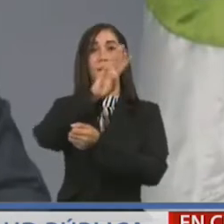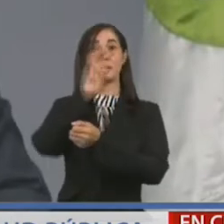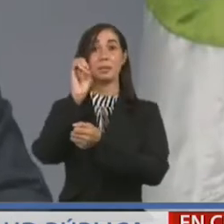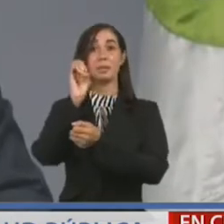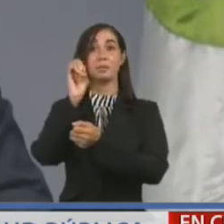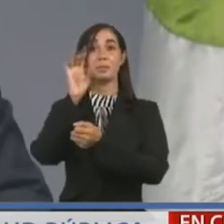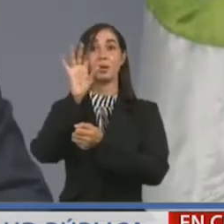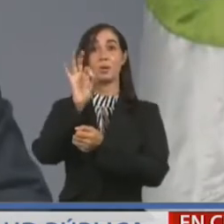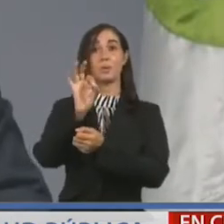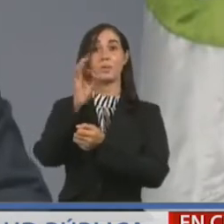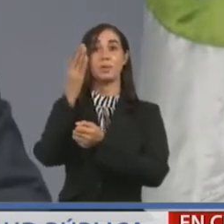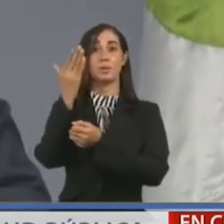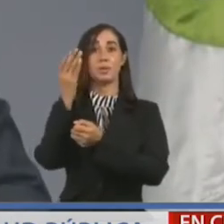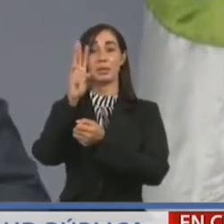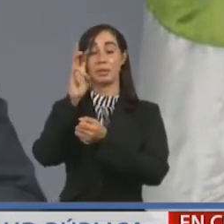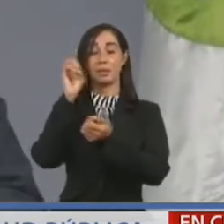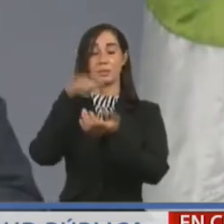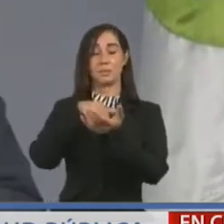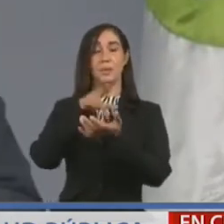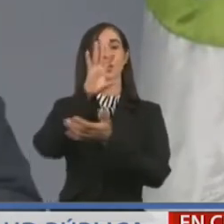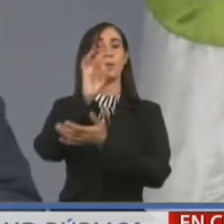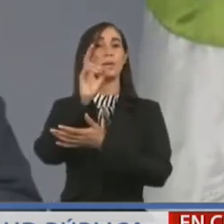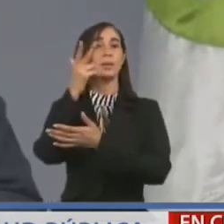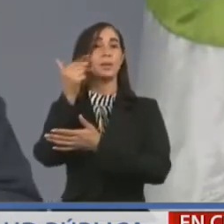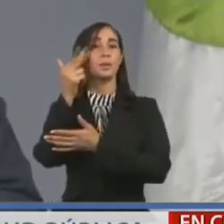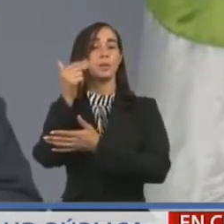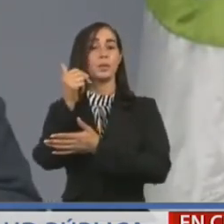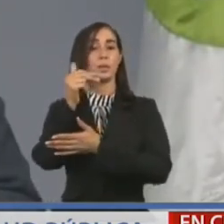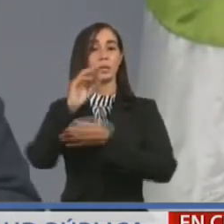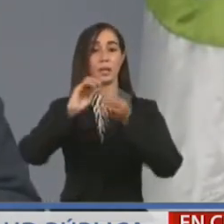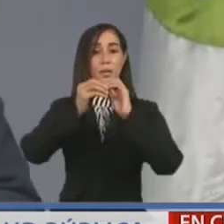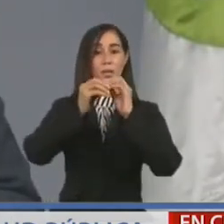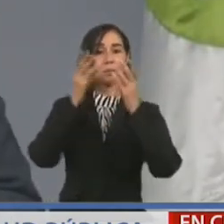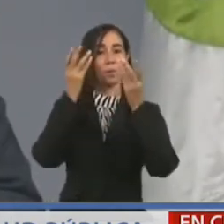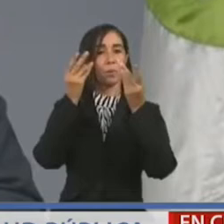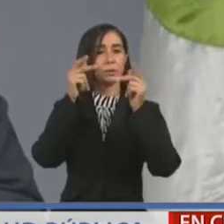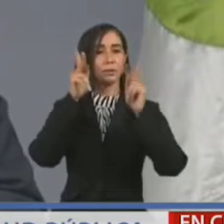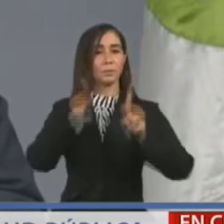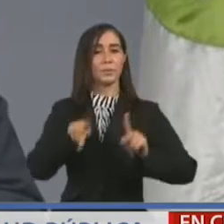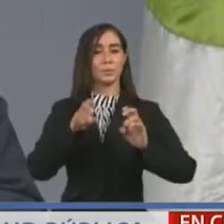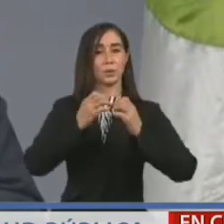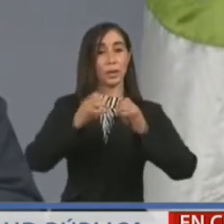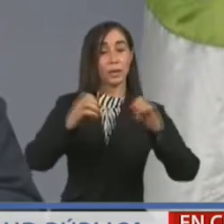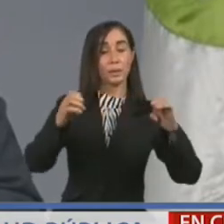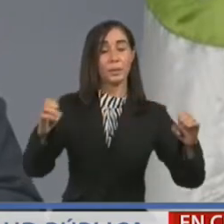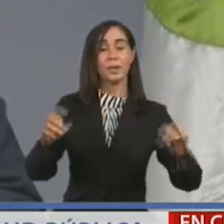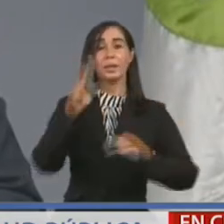6.913 y el número de emergencias atendidas